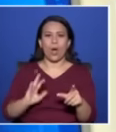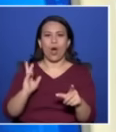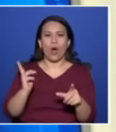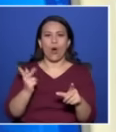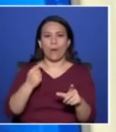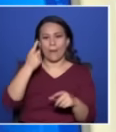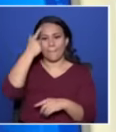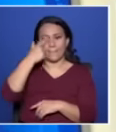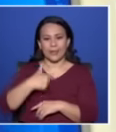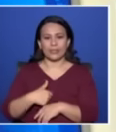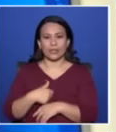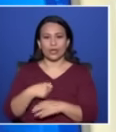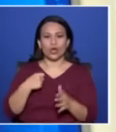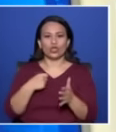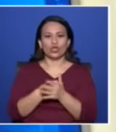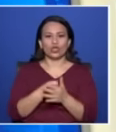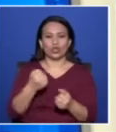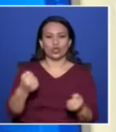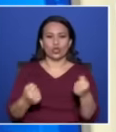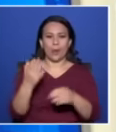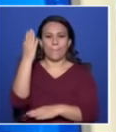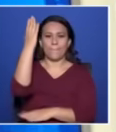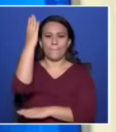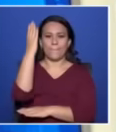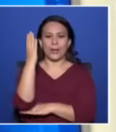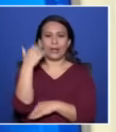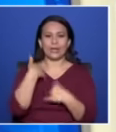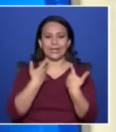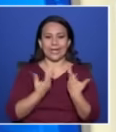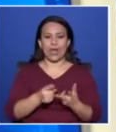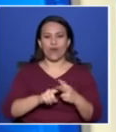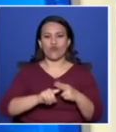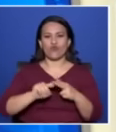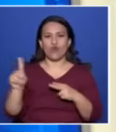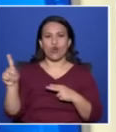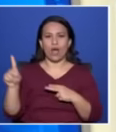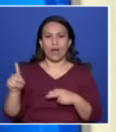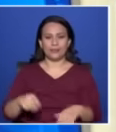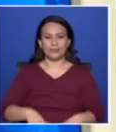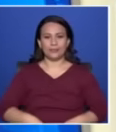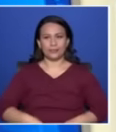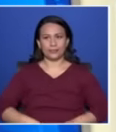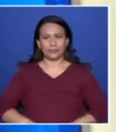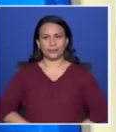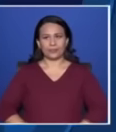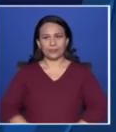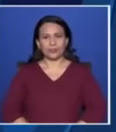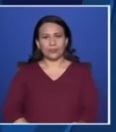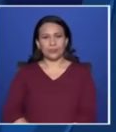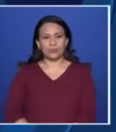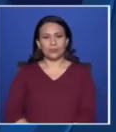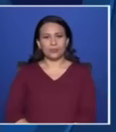robado a una persona, pero se chocaron contra un poste al intentar escapar de los uniformados.